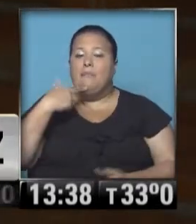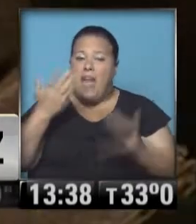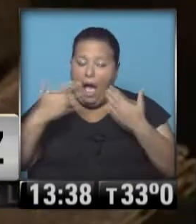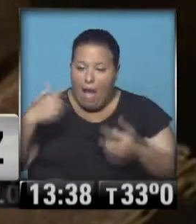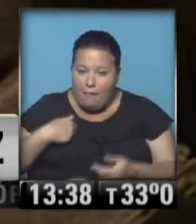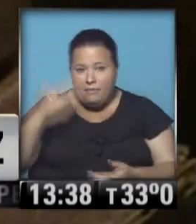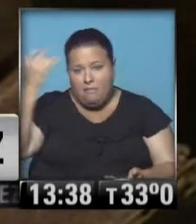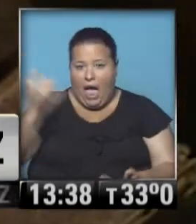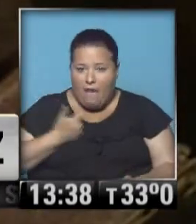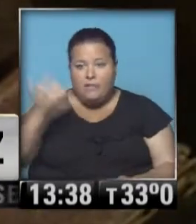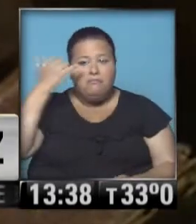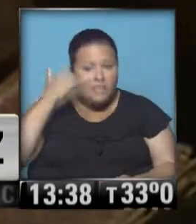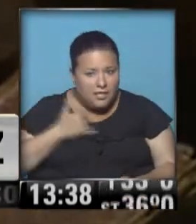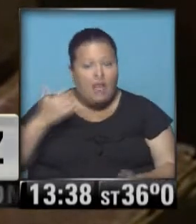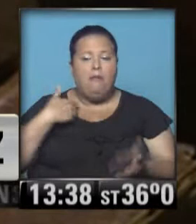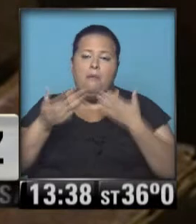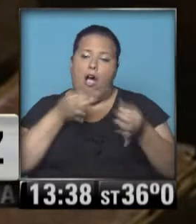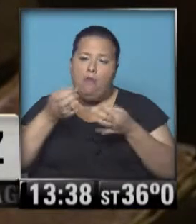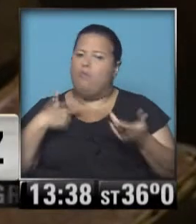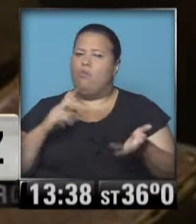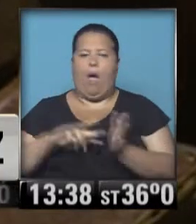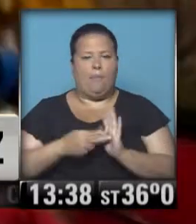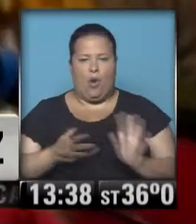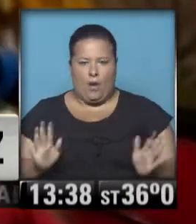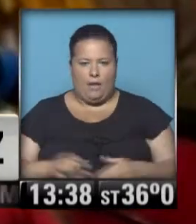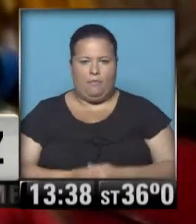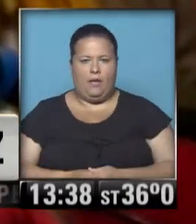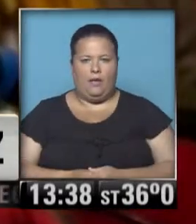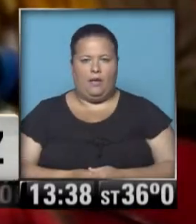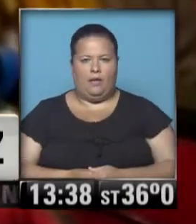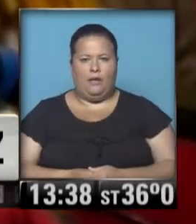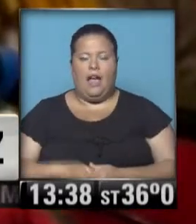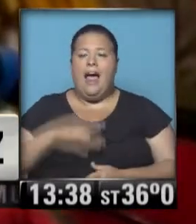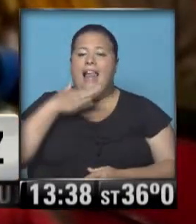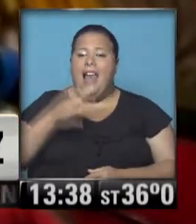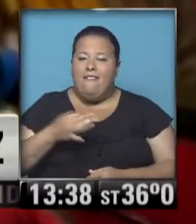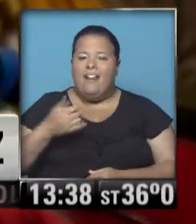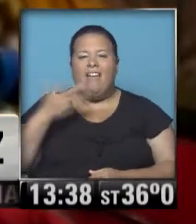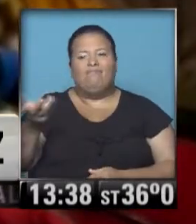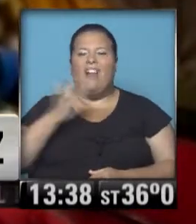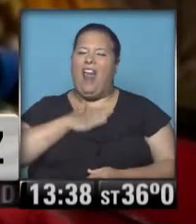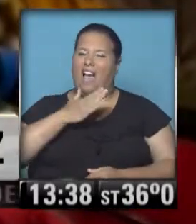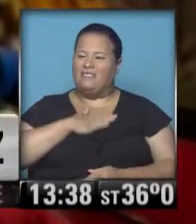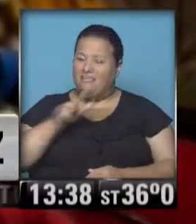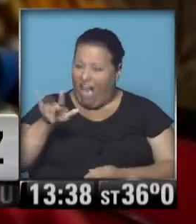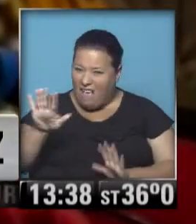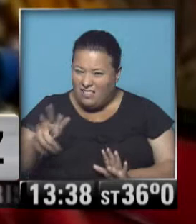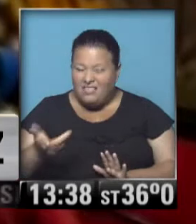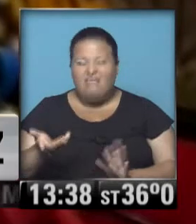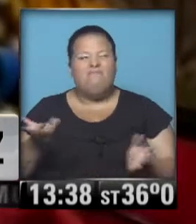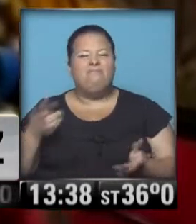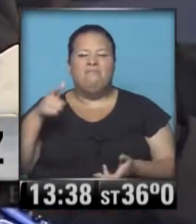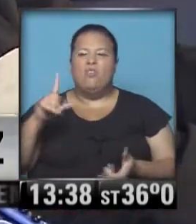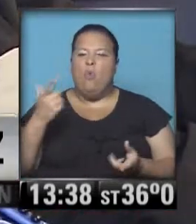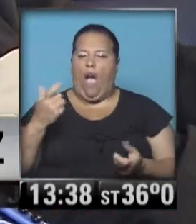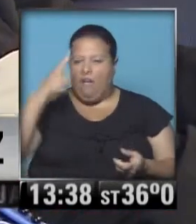decir algo a mí, que me avise, que me llame, que lo vamos a charlar, no tengo ningún tipo de problema. La verdad, creo que me da lástima. Una persona que no